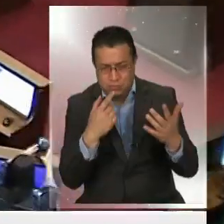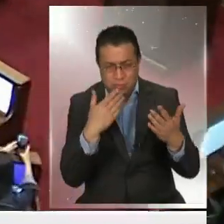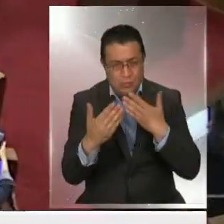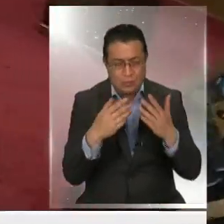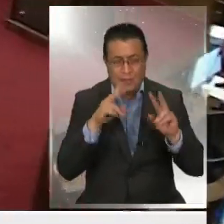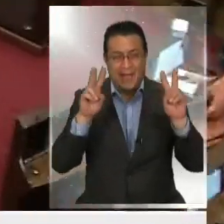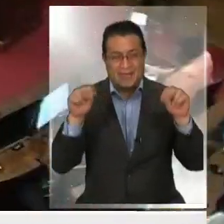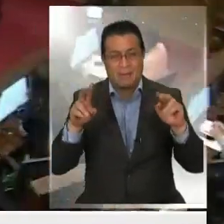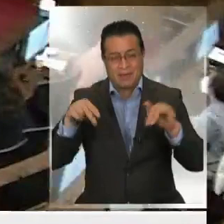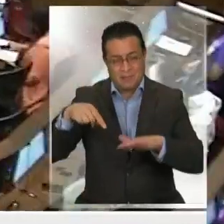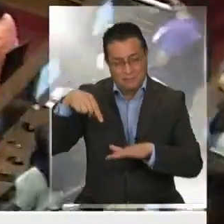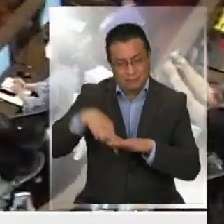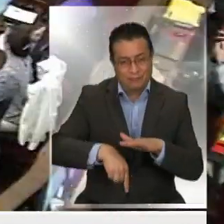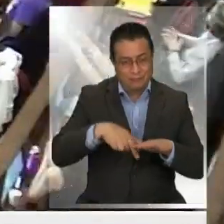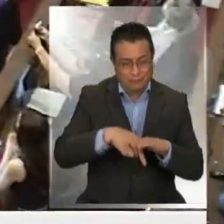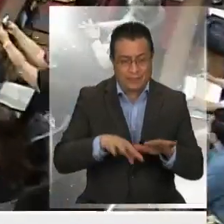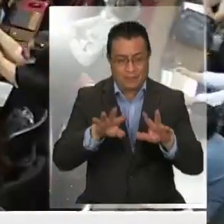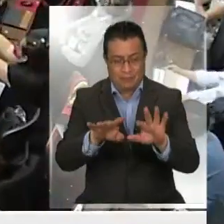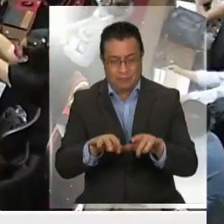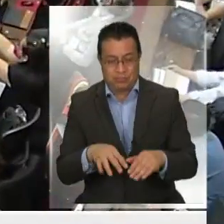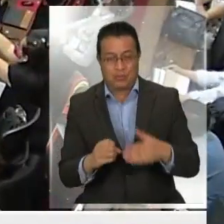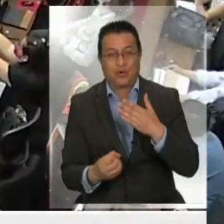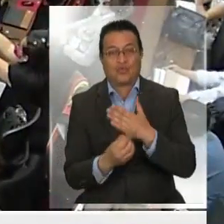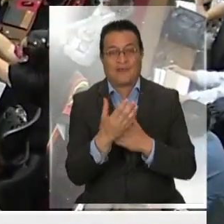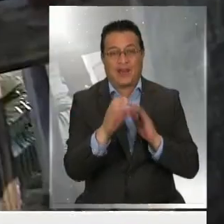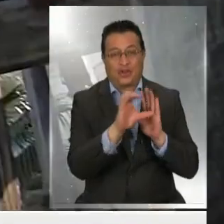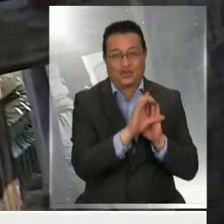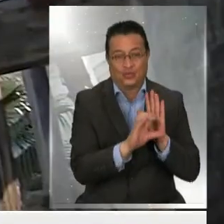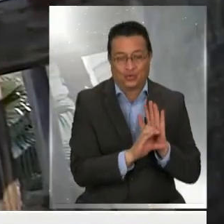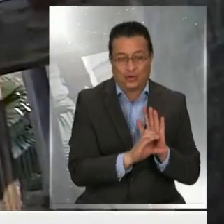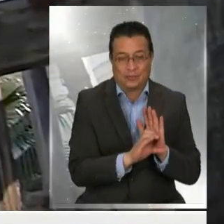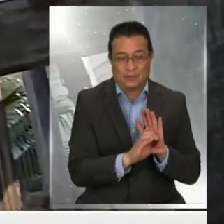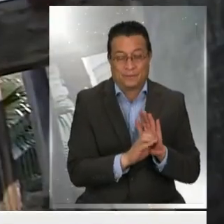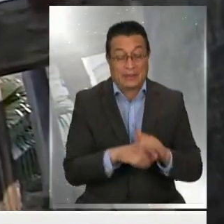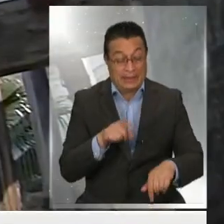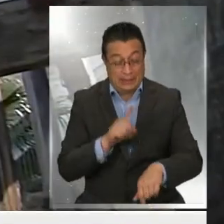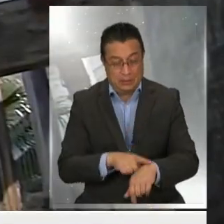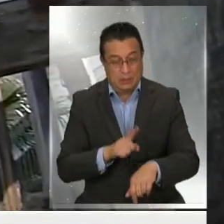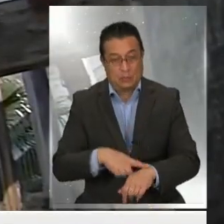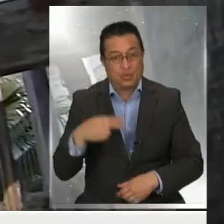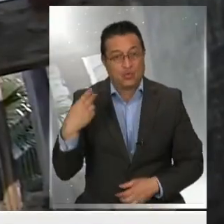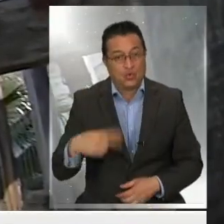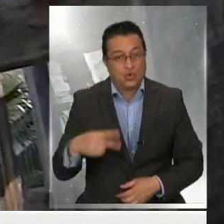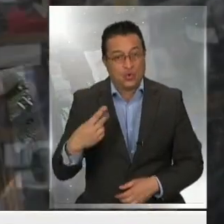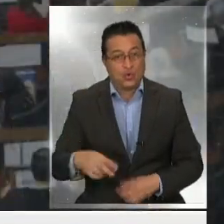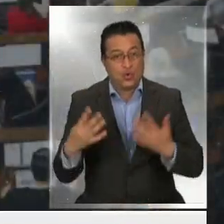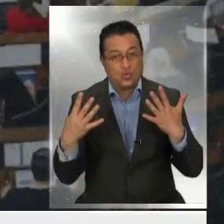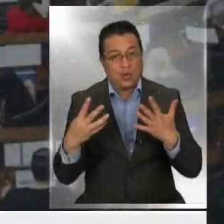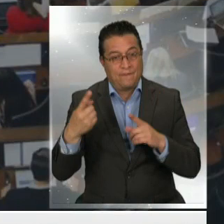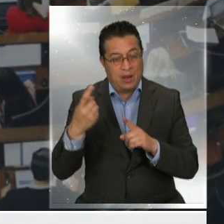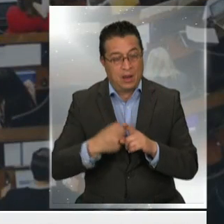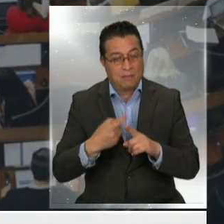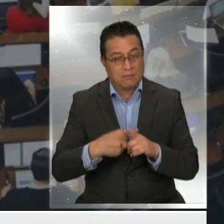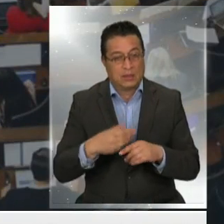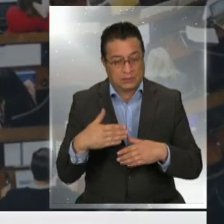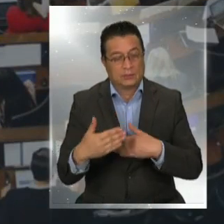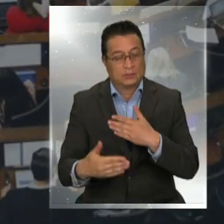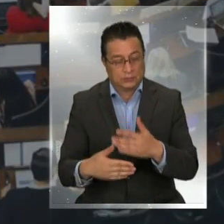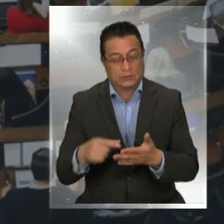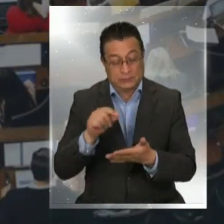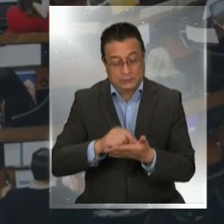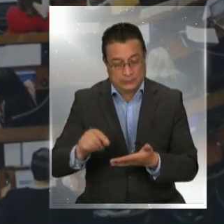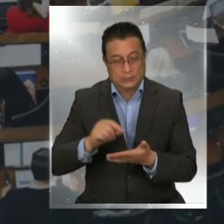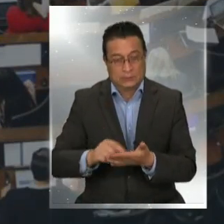discutirán los temas de fondo y se redactará la nueva constitución. El tiempo corre, son 9 meses en total que tienen para escribir